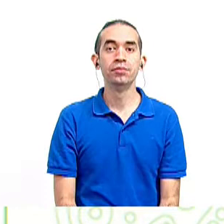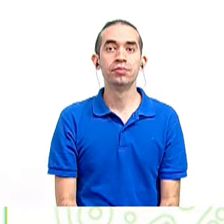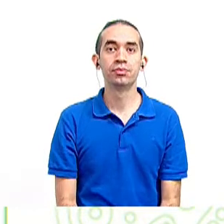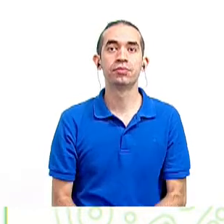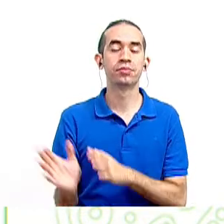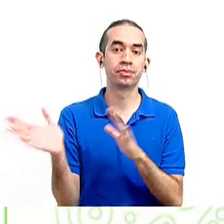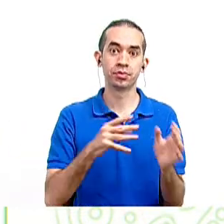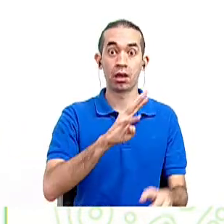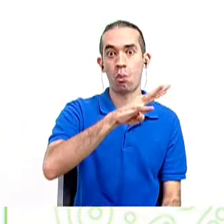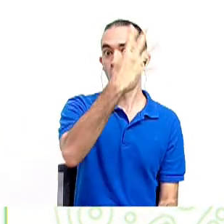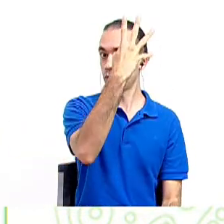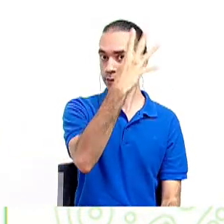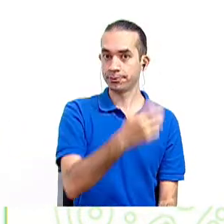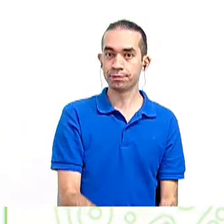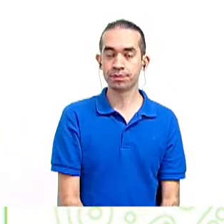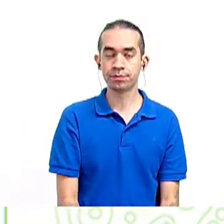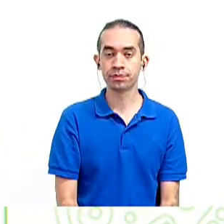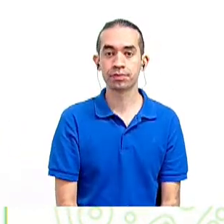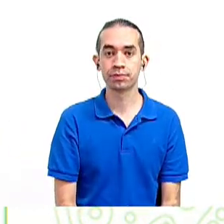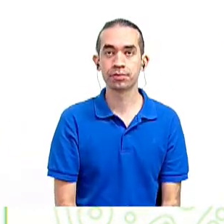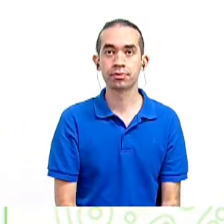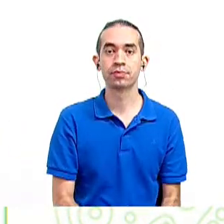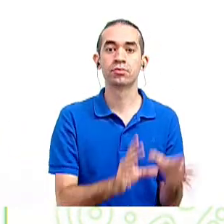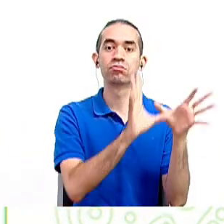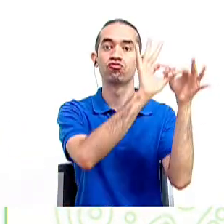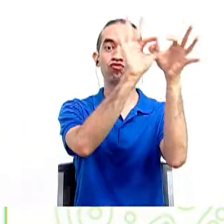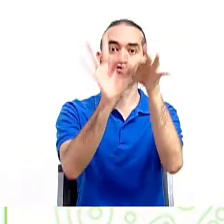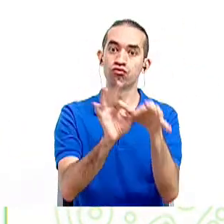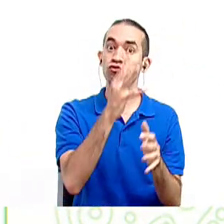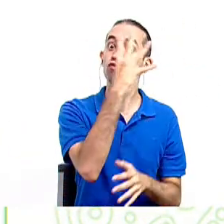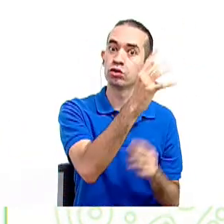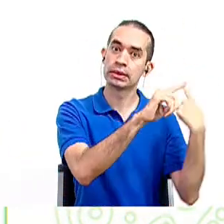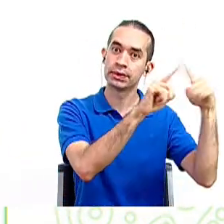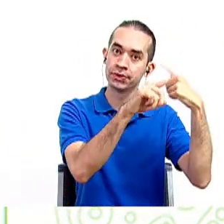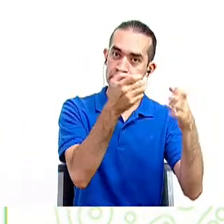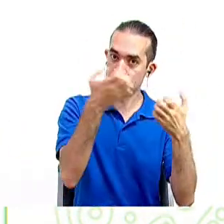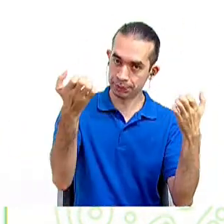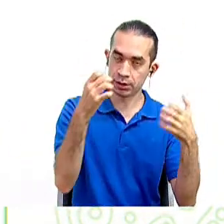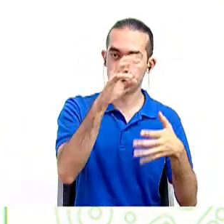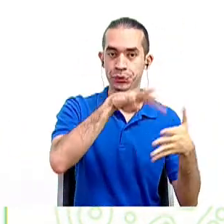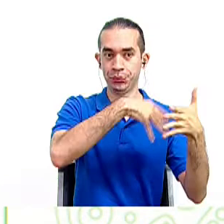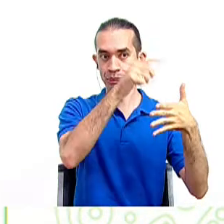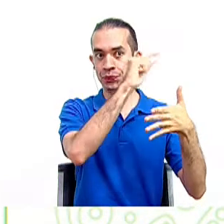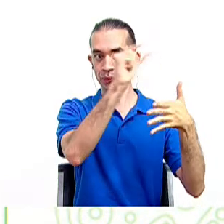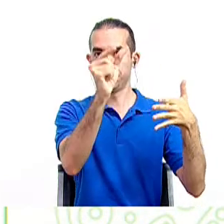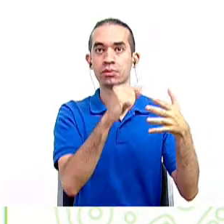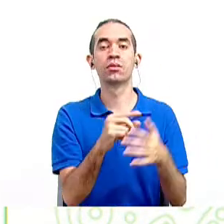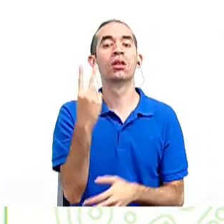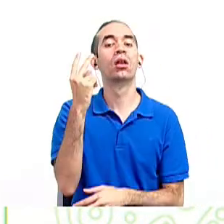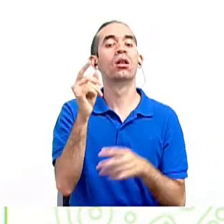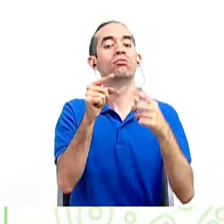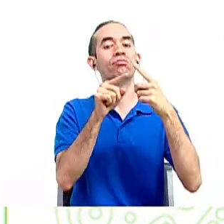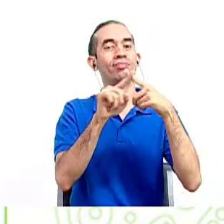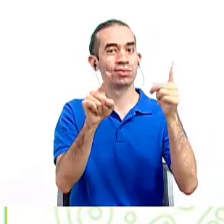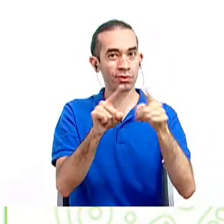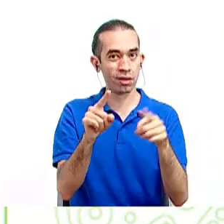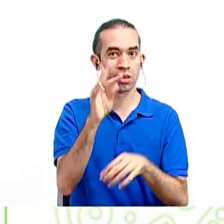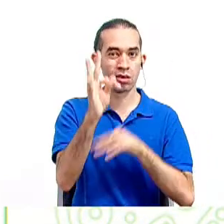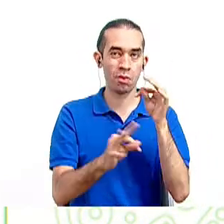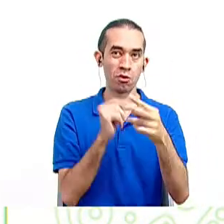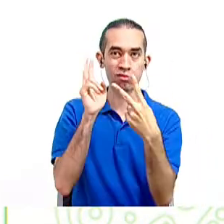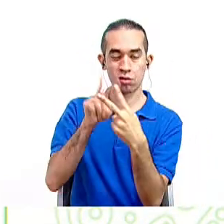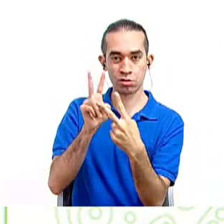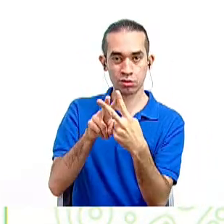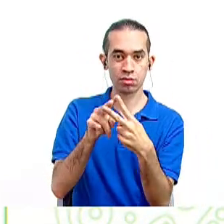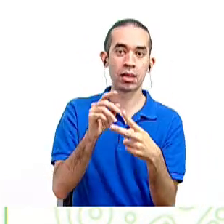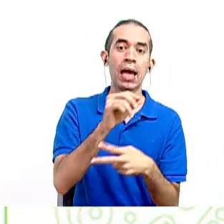Los cuaternarios ya estamos hablando de que son uniones de cuatro elementos diferentes. Hay dos tipos, que son las